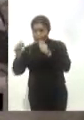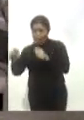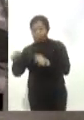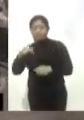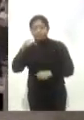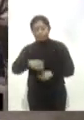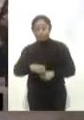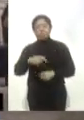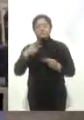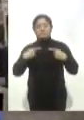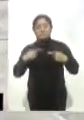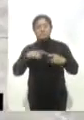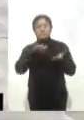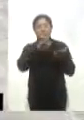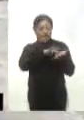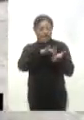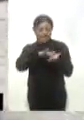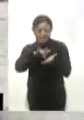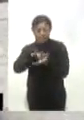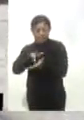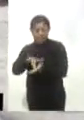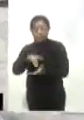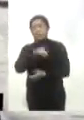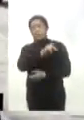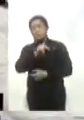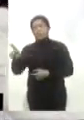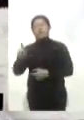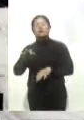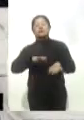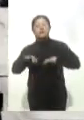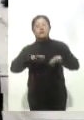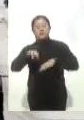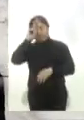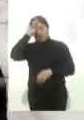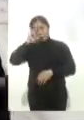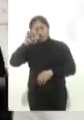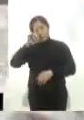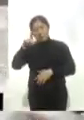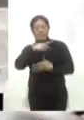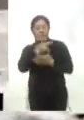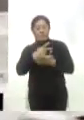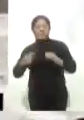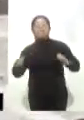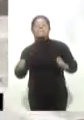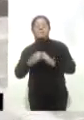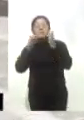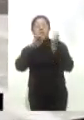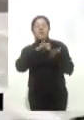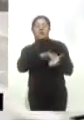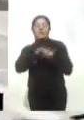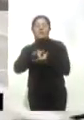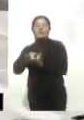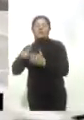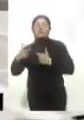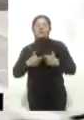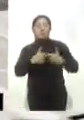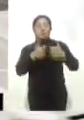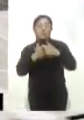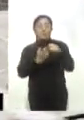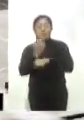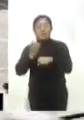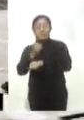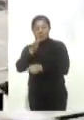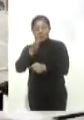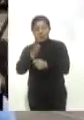monitores y personal de apoyo del Santuario de las Luciérnagas como parte del Programa Emergente de Apoyo a la Economía Estatal ante